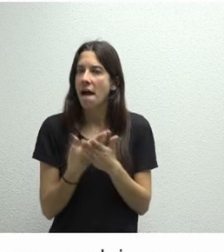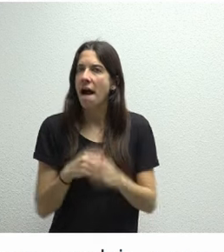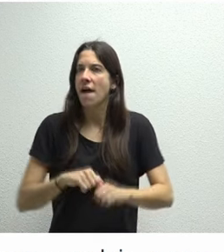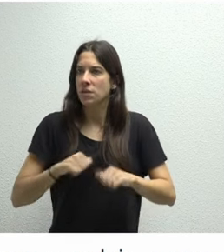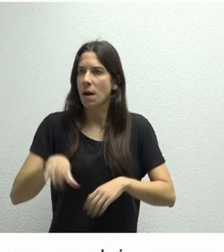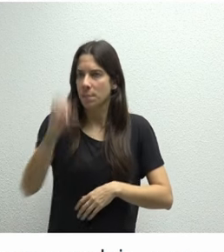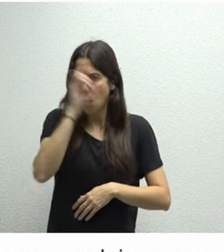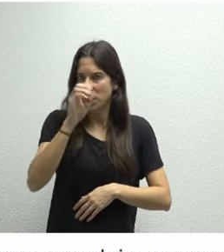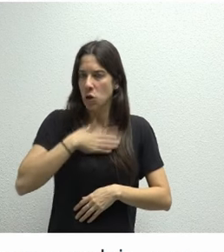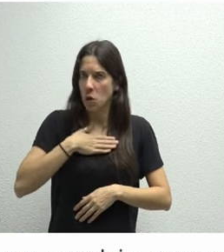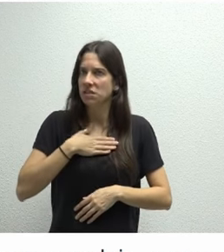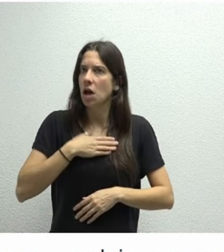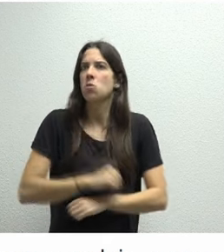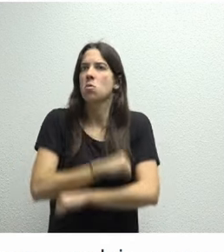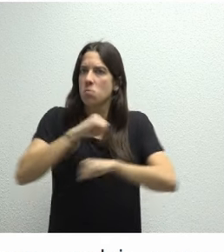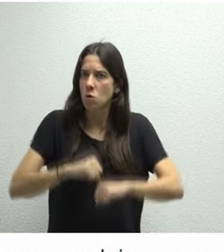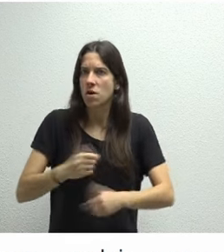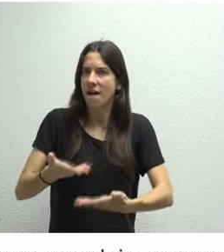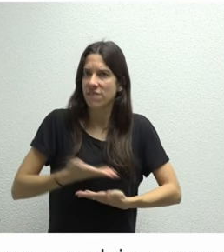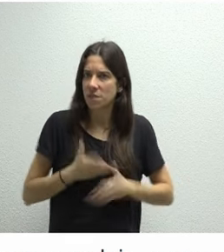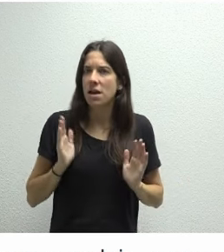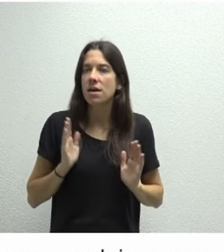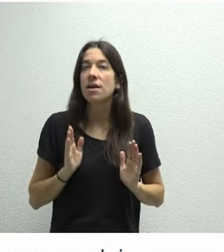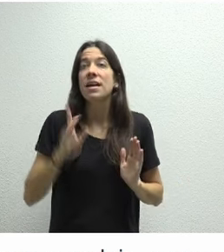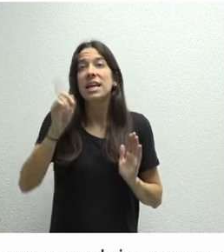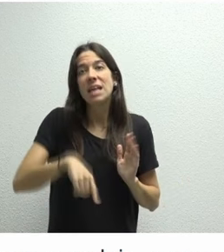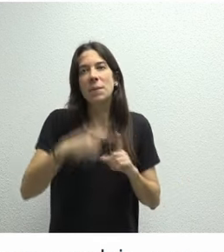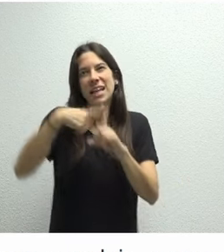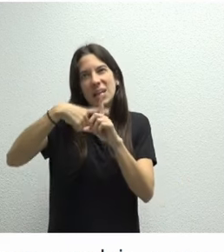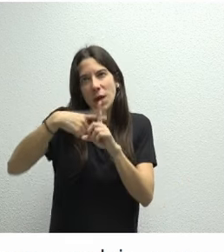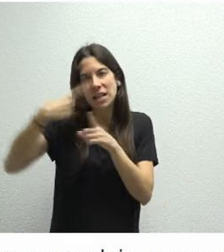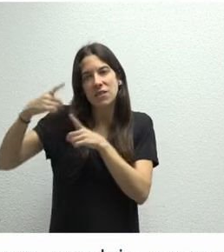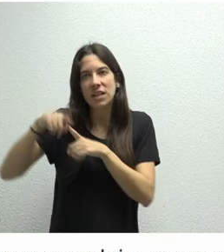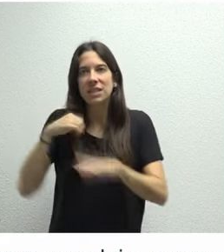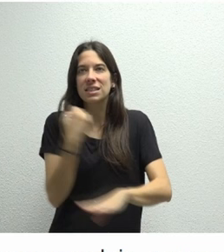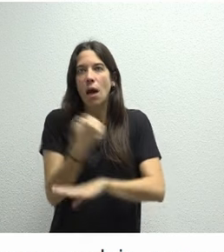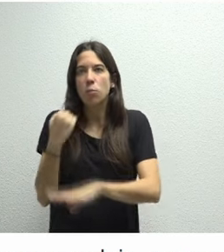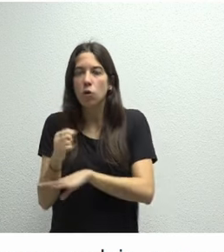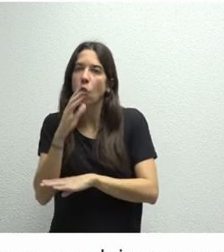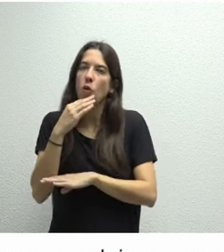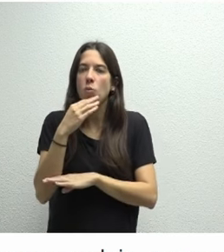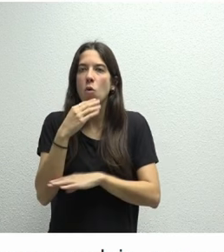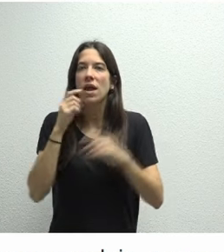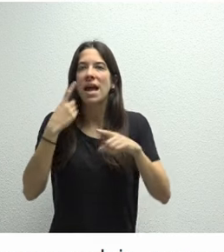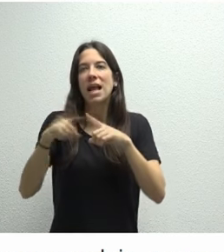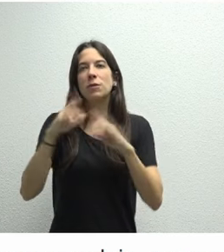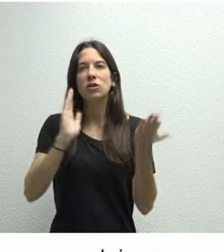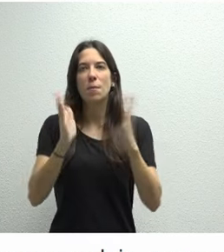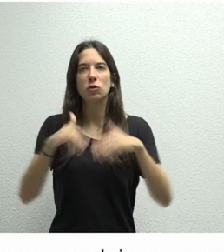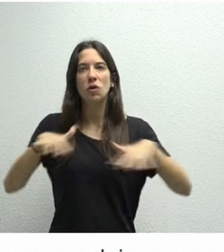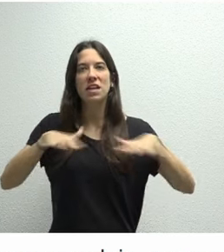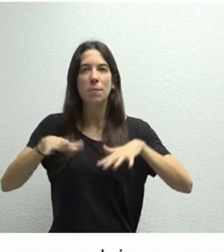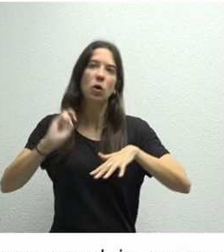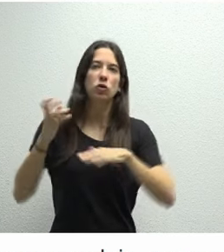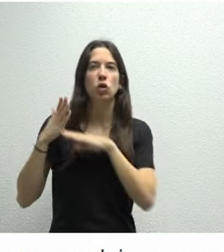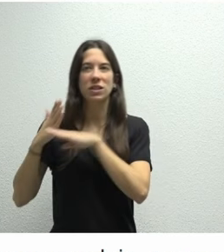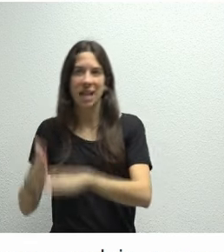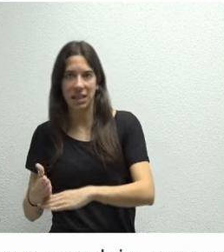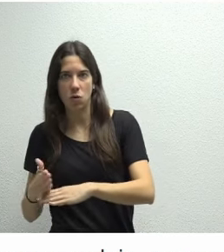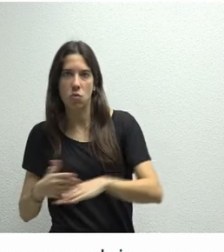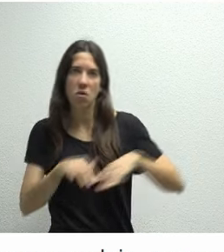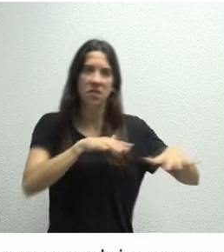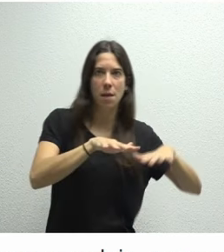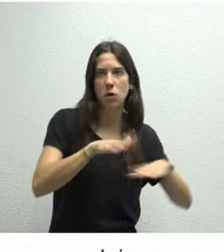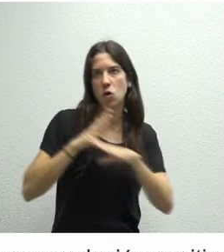eh Y y luego los distintos niveles de apoyo como un elemento terapéutico Dinámico y no estático es decir yo creo que esto es un